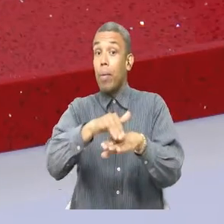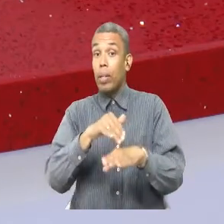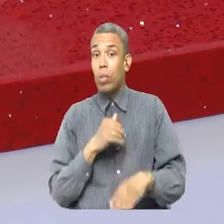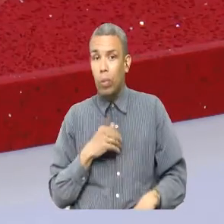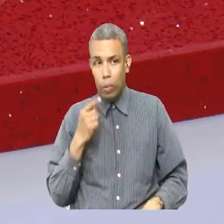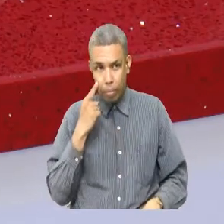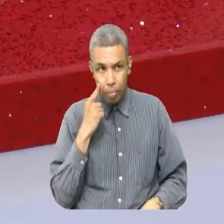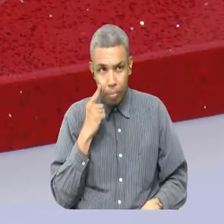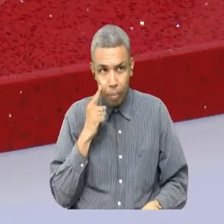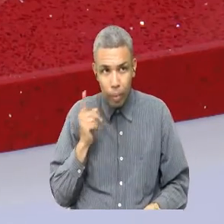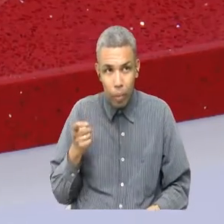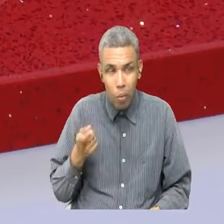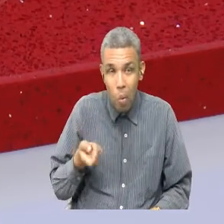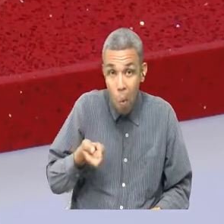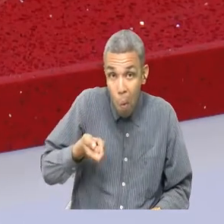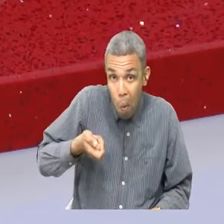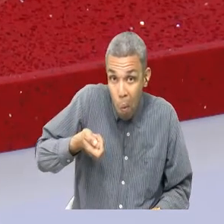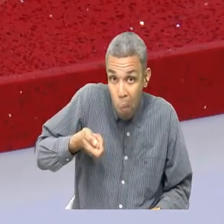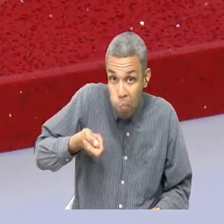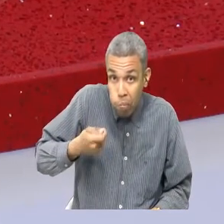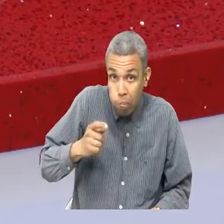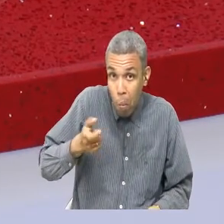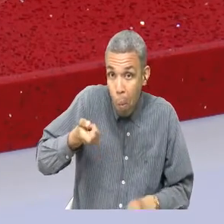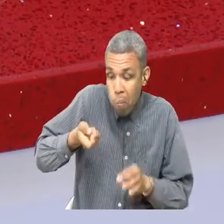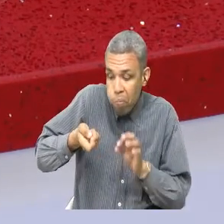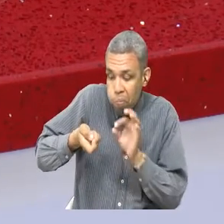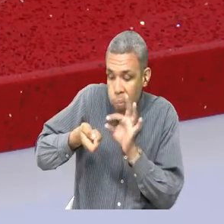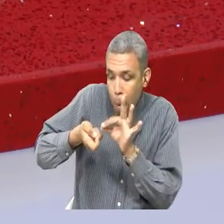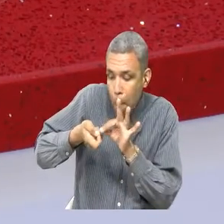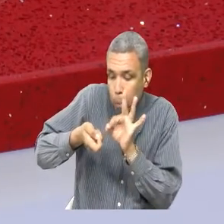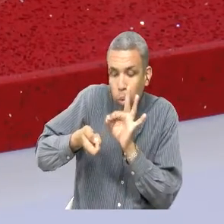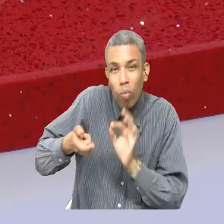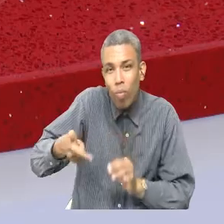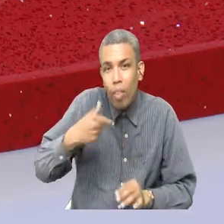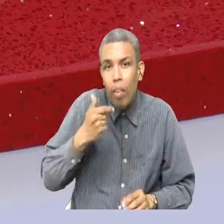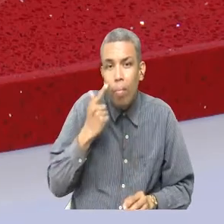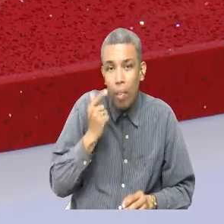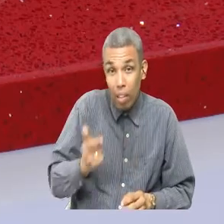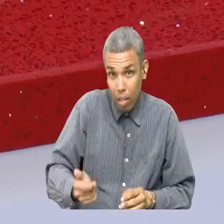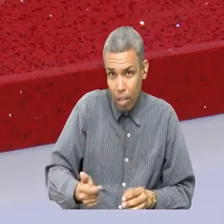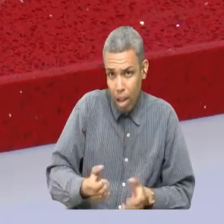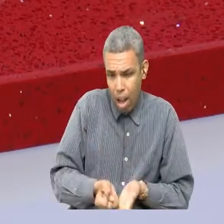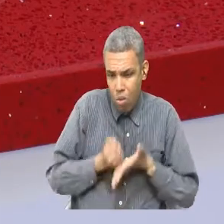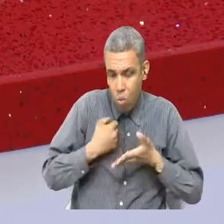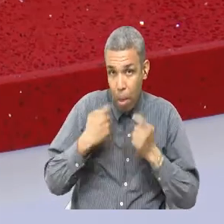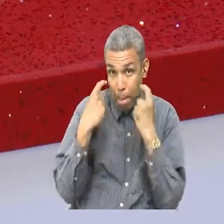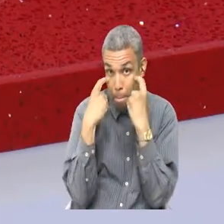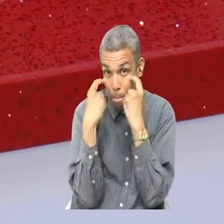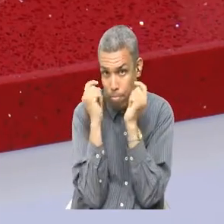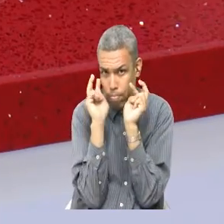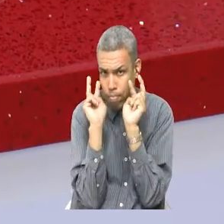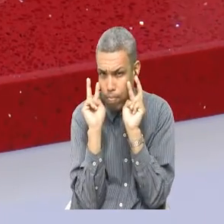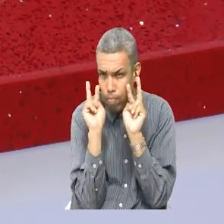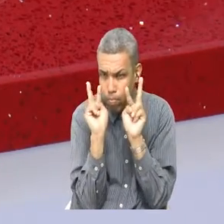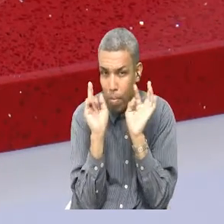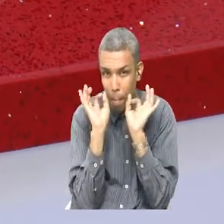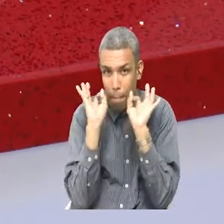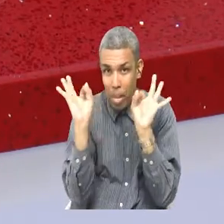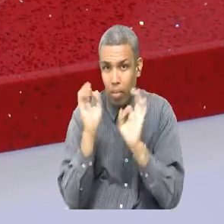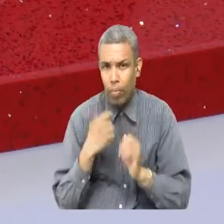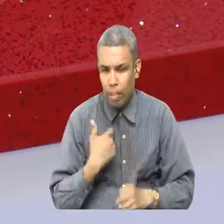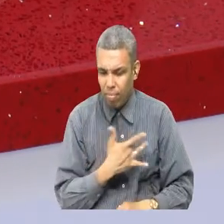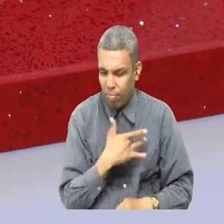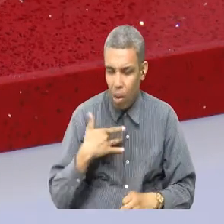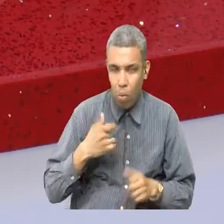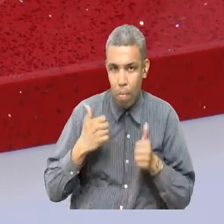del juguito en ayunas y es completamente delicioso y aparte... Sí, es muy saludable. No. Muy saludable. Puedes